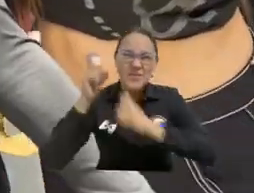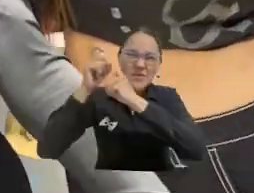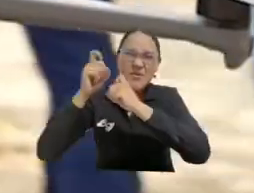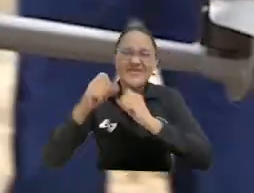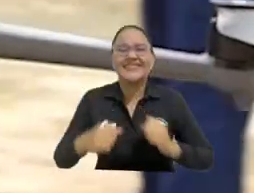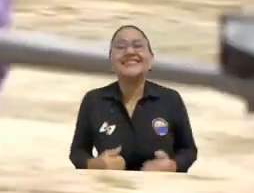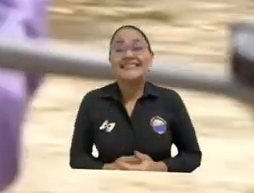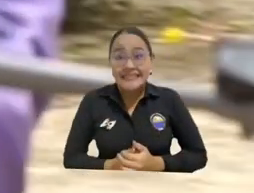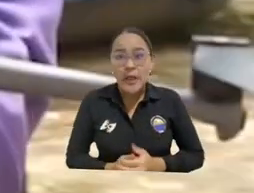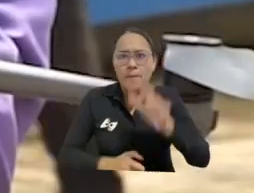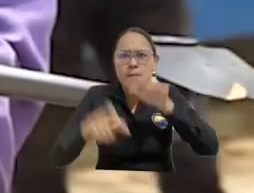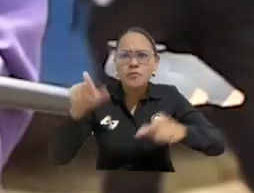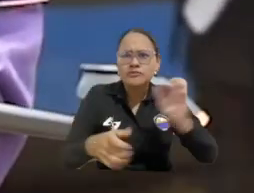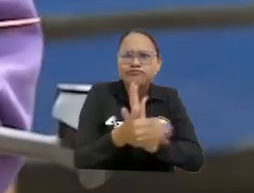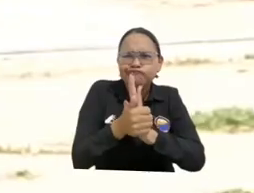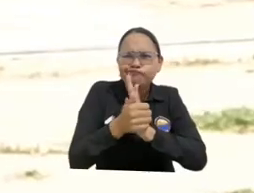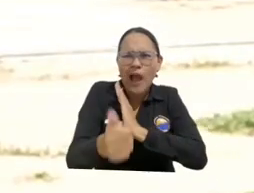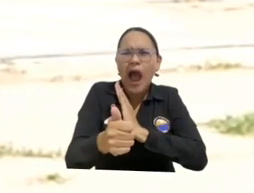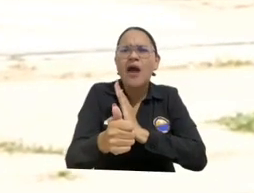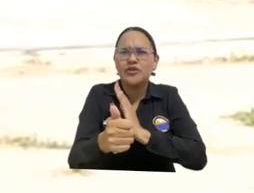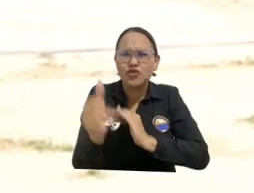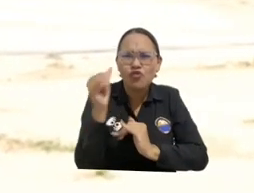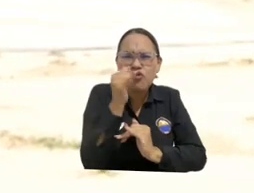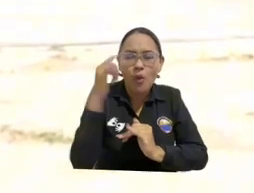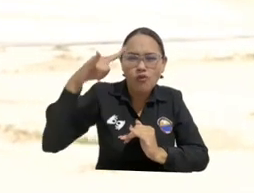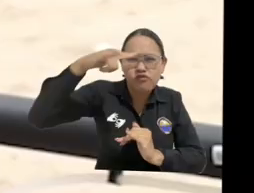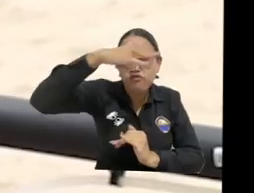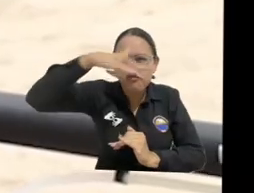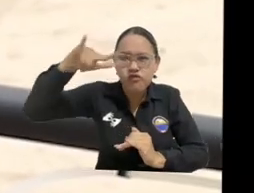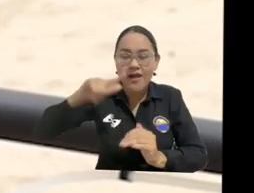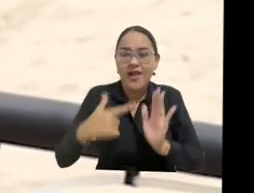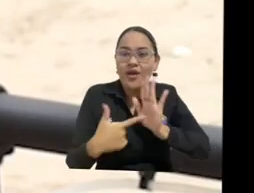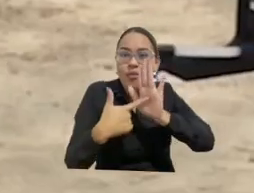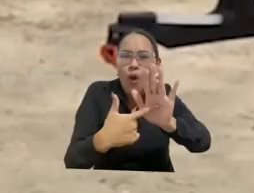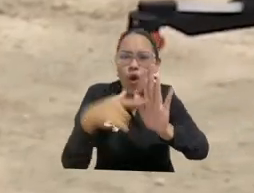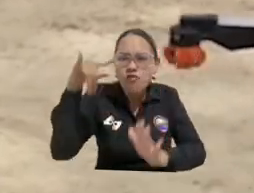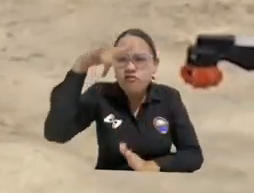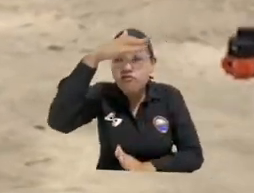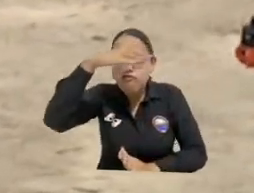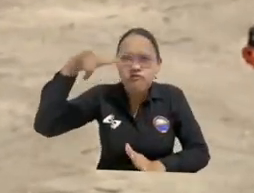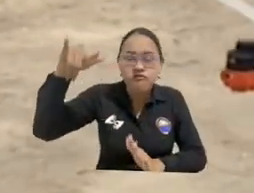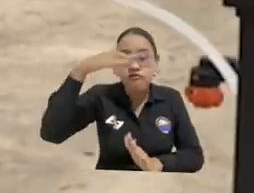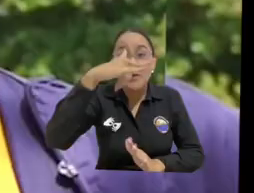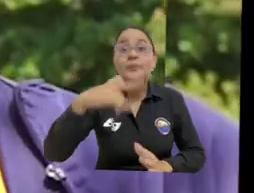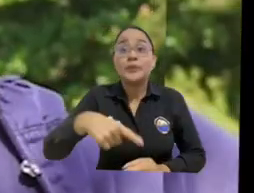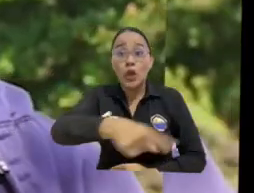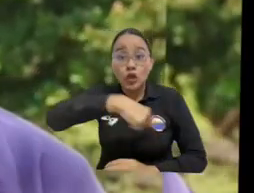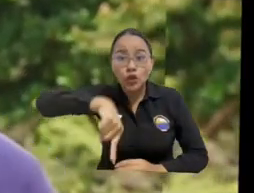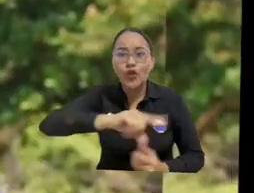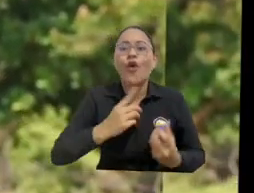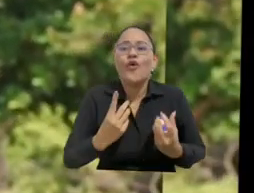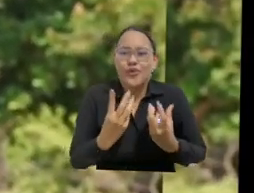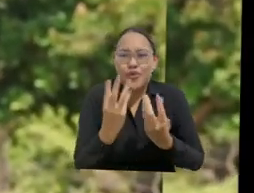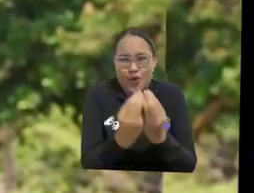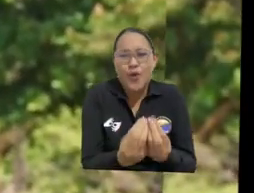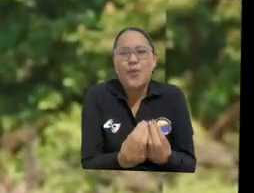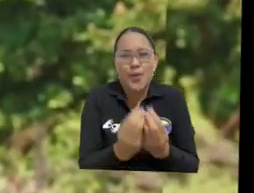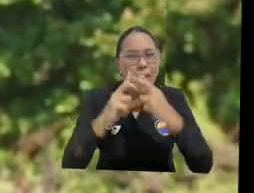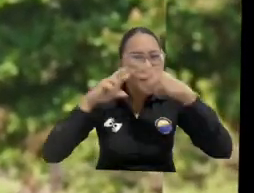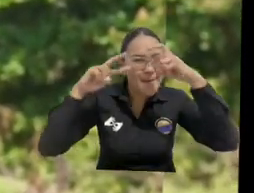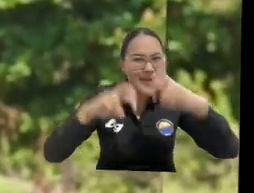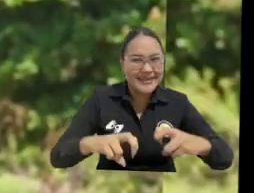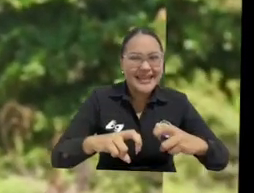futuro! Expertos en drones realizaron una muestra de vuelo de estos vehículos aéreos no tripulados. Pues nosotros en el grupo de